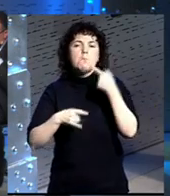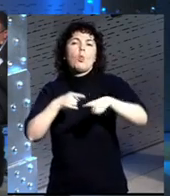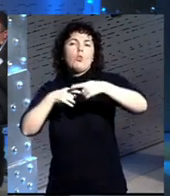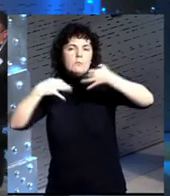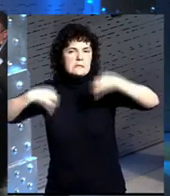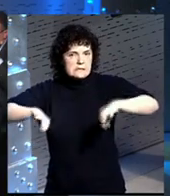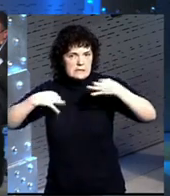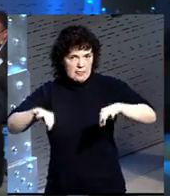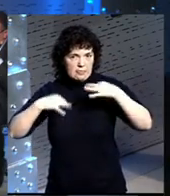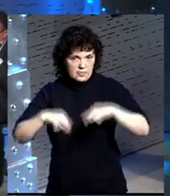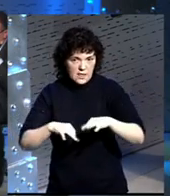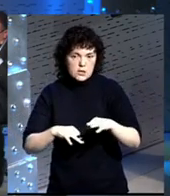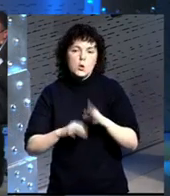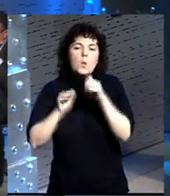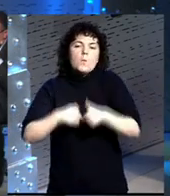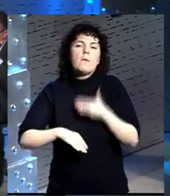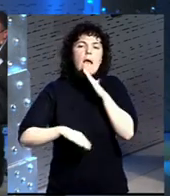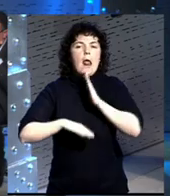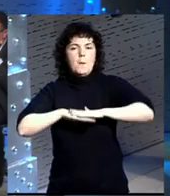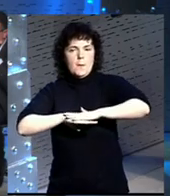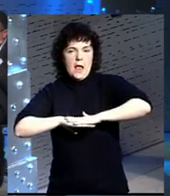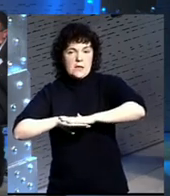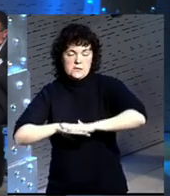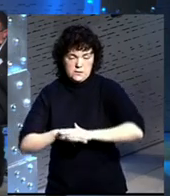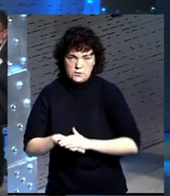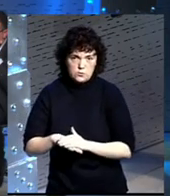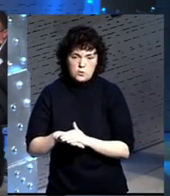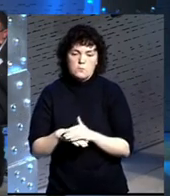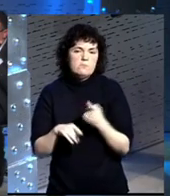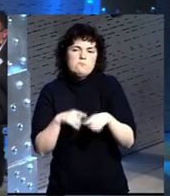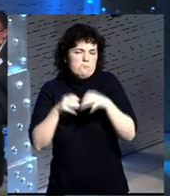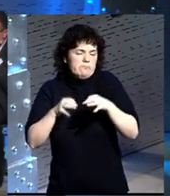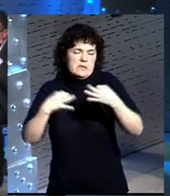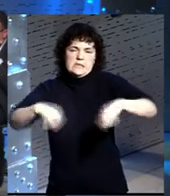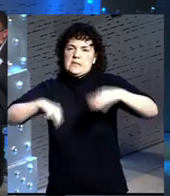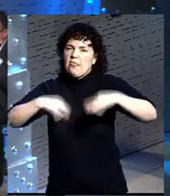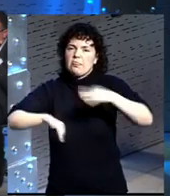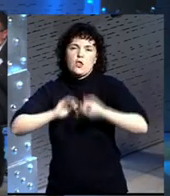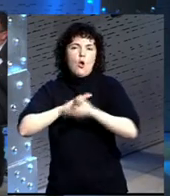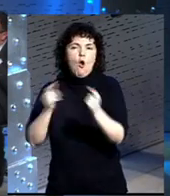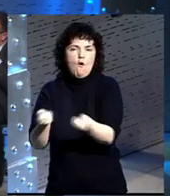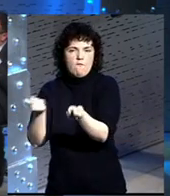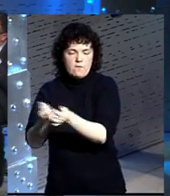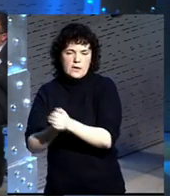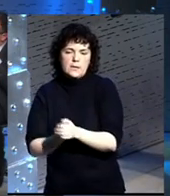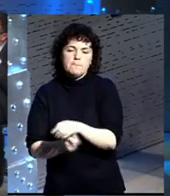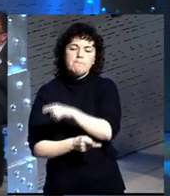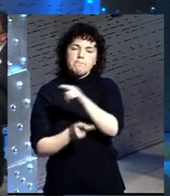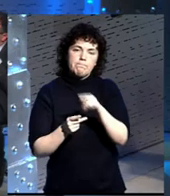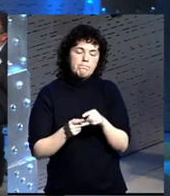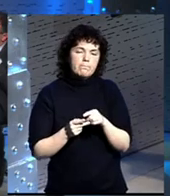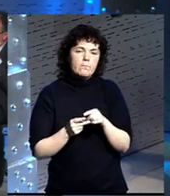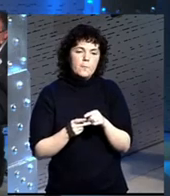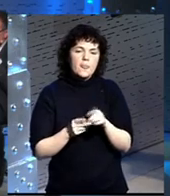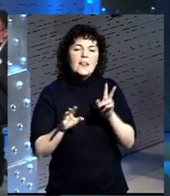un back to basics, como decíamos antes. Creo que se va a simplificar muchísimo la oferta. Hablabas también, Nicolás, de